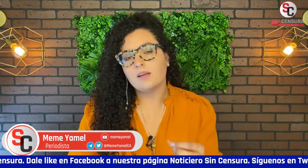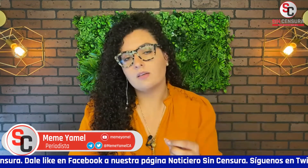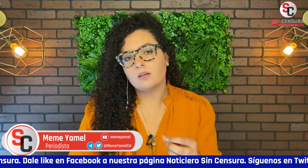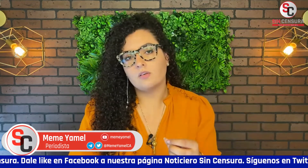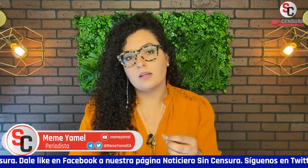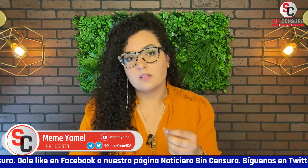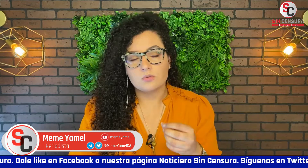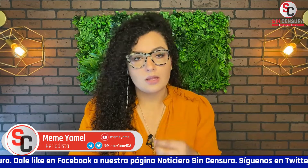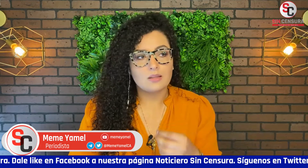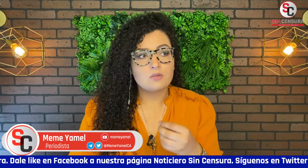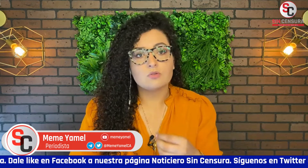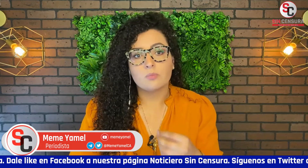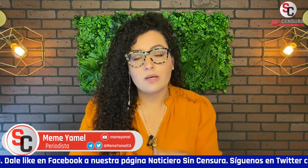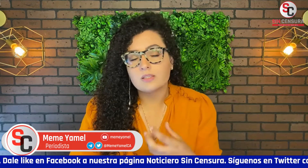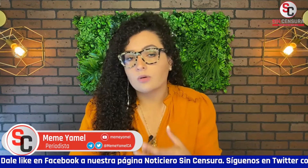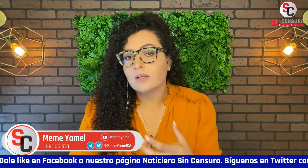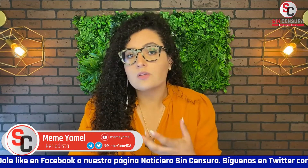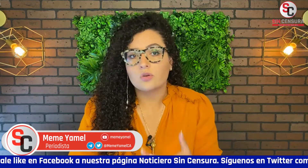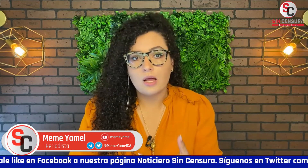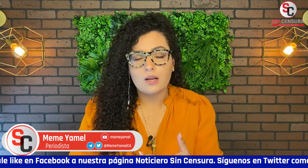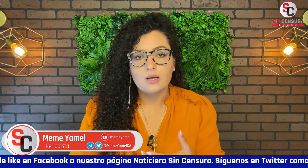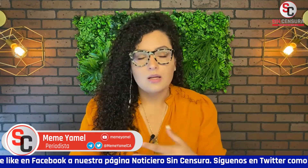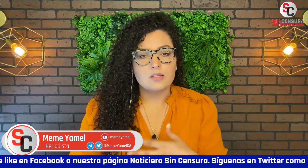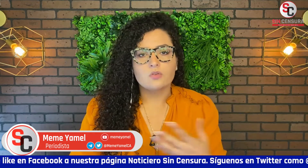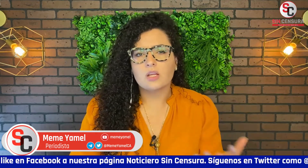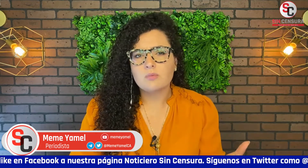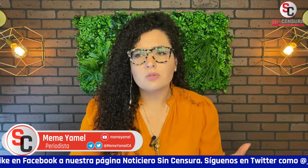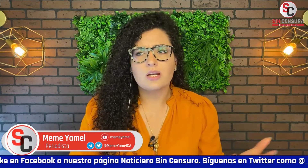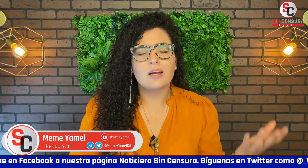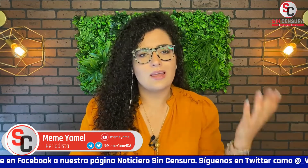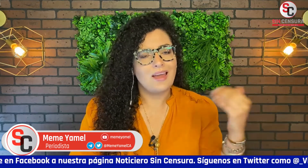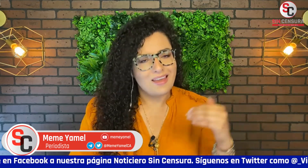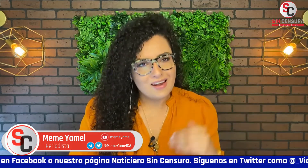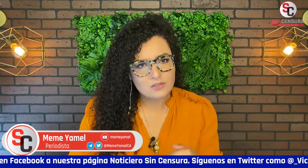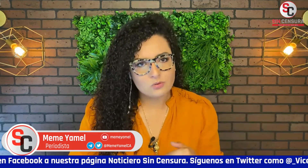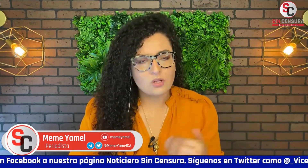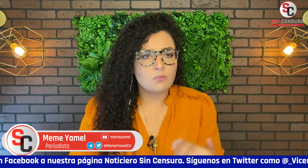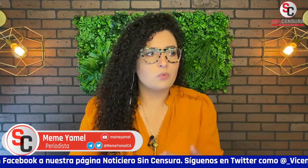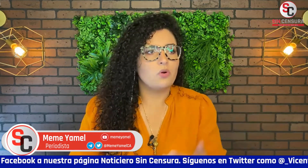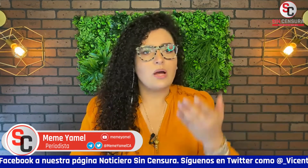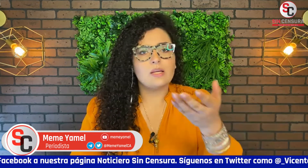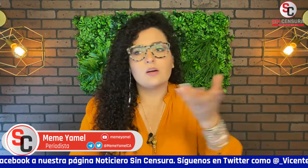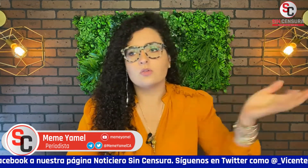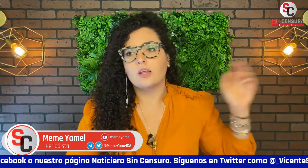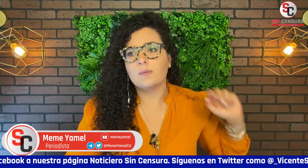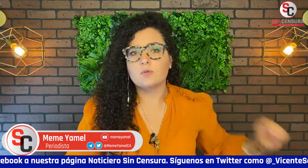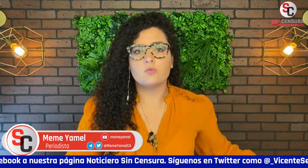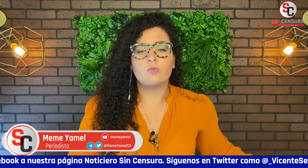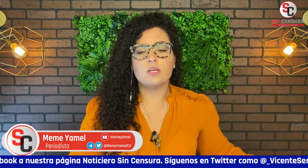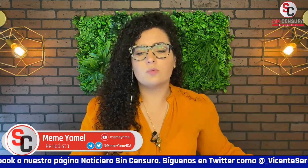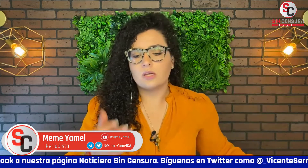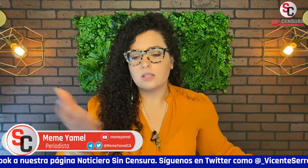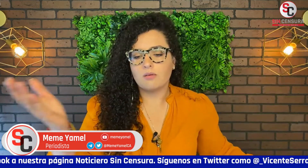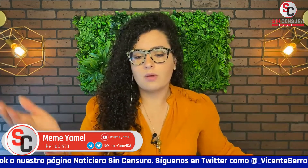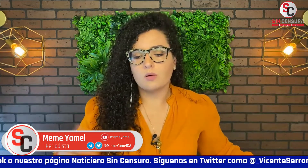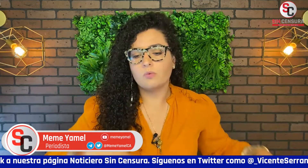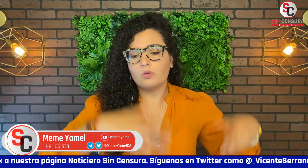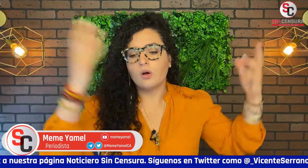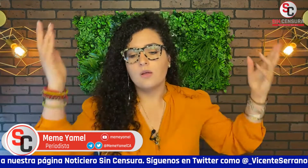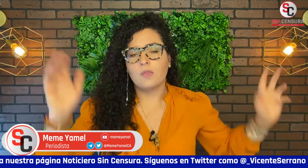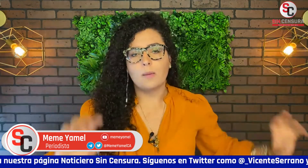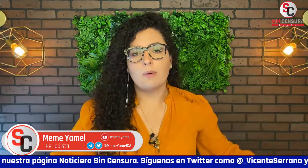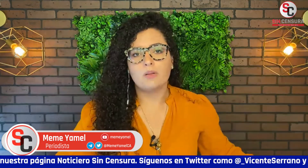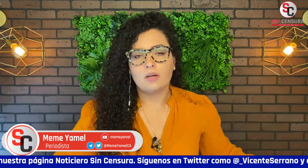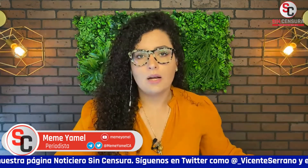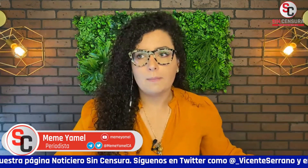sí tienen que ver con la seguridad de nuestro país, seguridad nacional. Si nos quedamos sin energía en estos tiempos, bueno, ayer nos quedamos sin Facebook y estaba medio